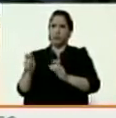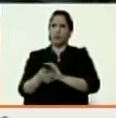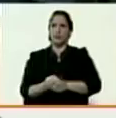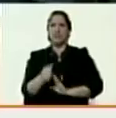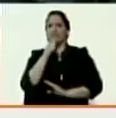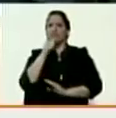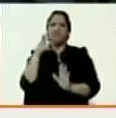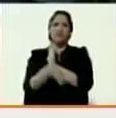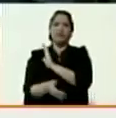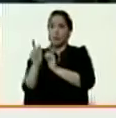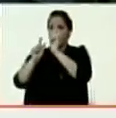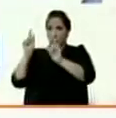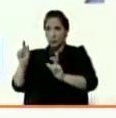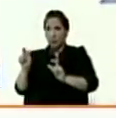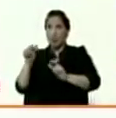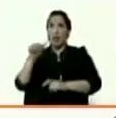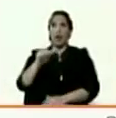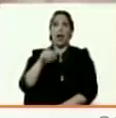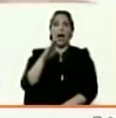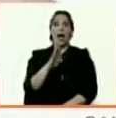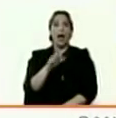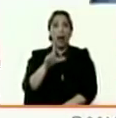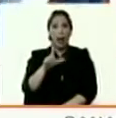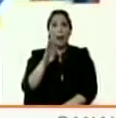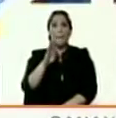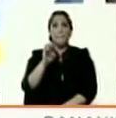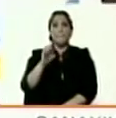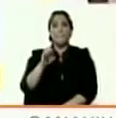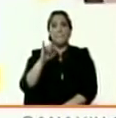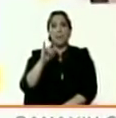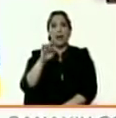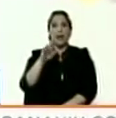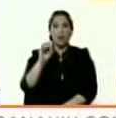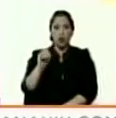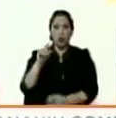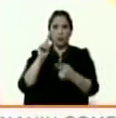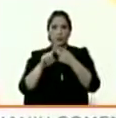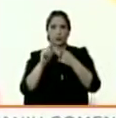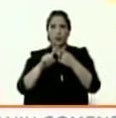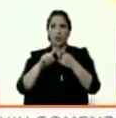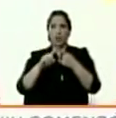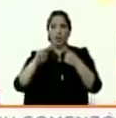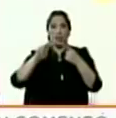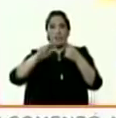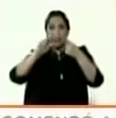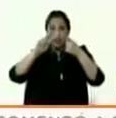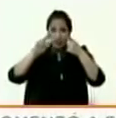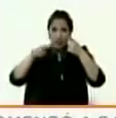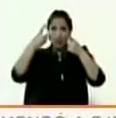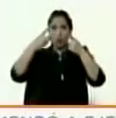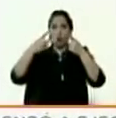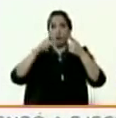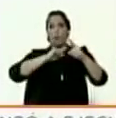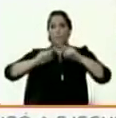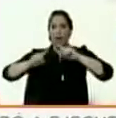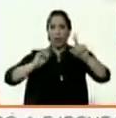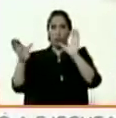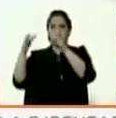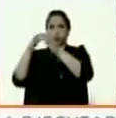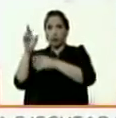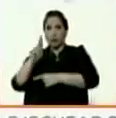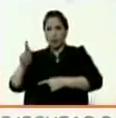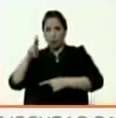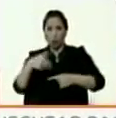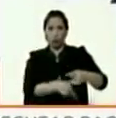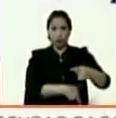Se trata de Albeiro Lobo Quintero, alias El Brother, es el segundo al mando de la banda de los Rastrojos, porta un arma